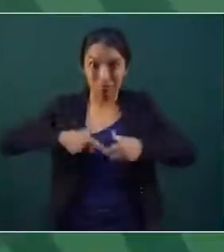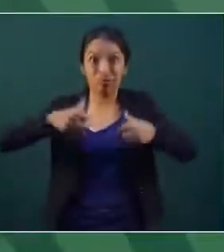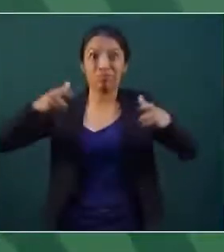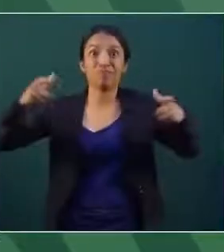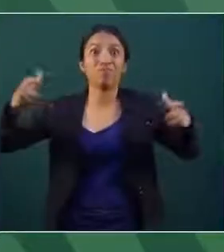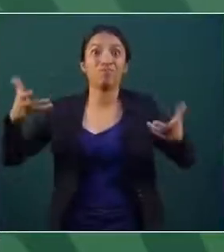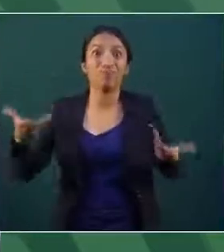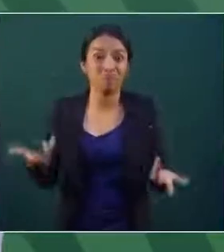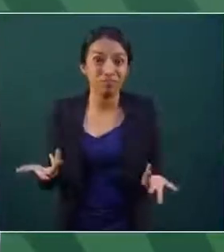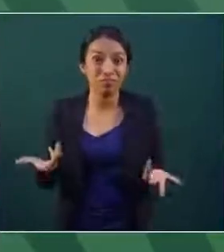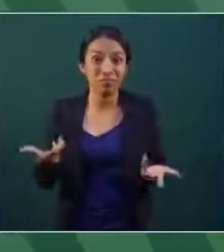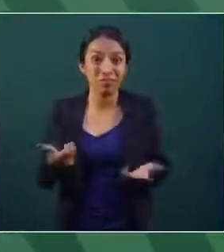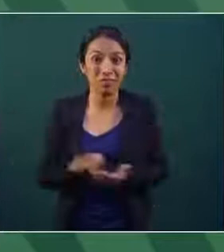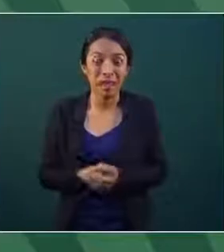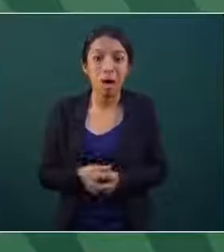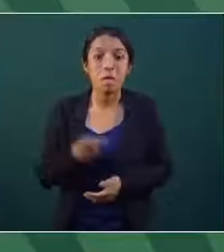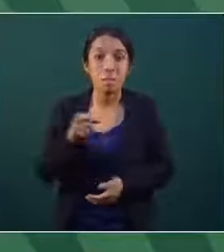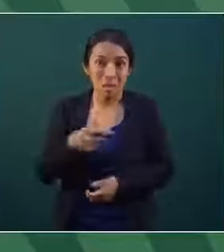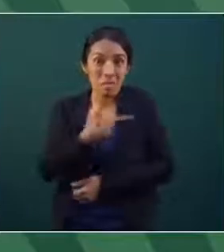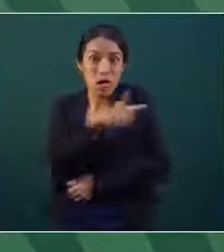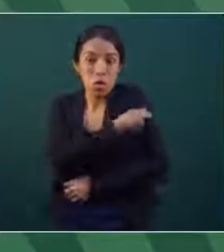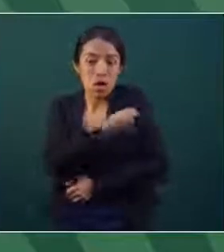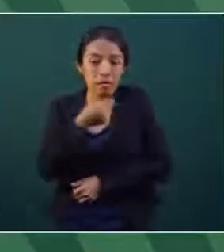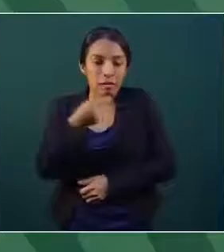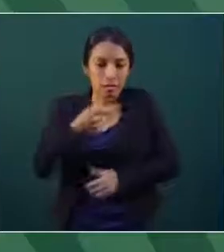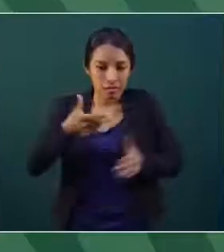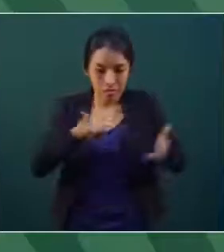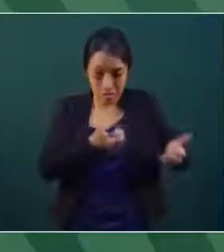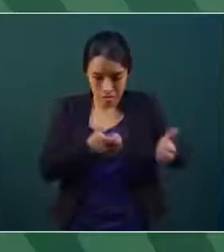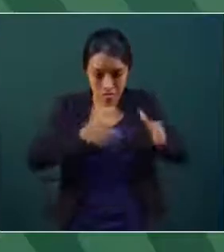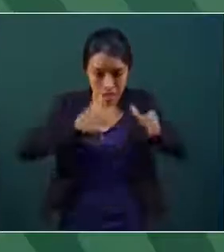de congelación.